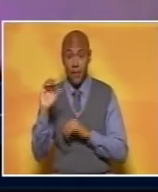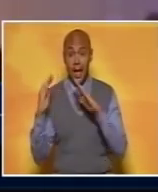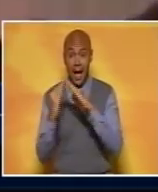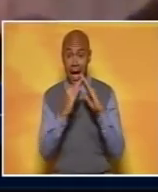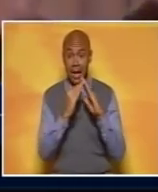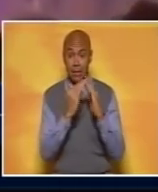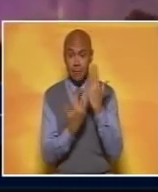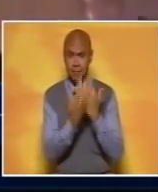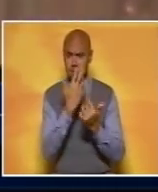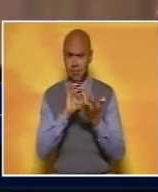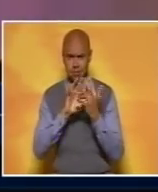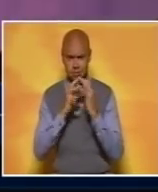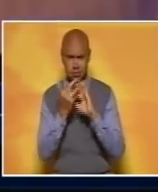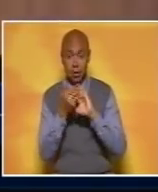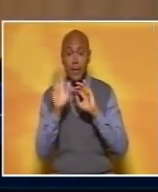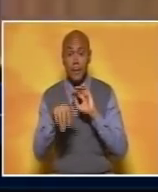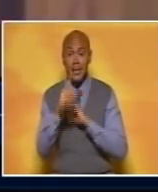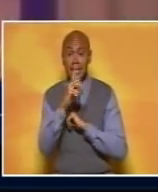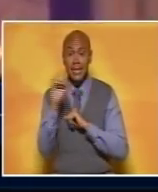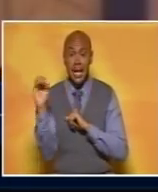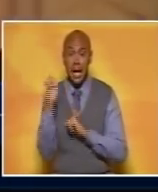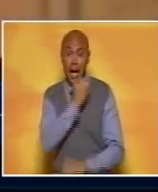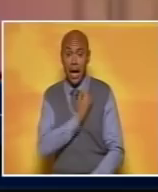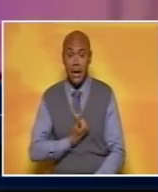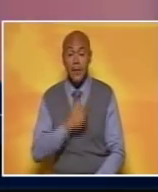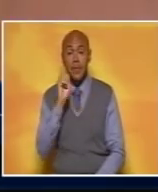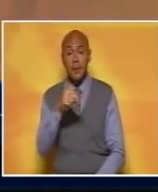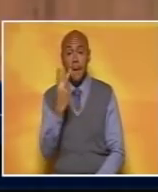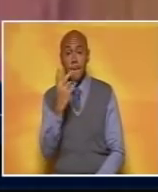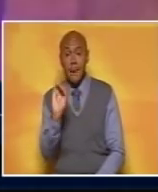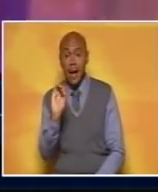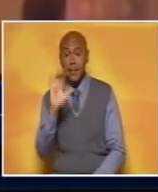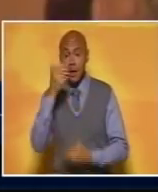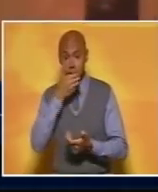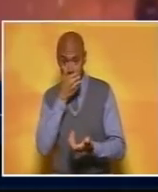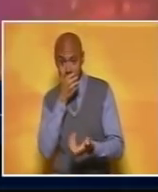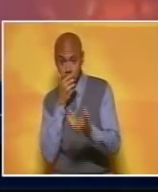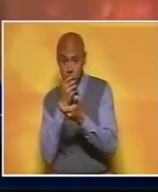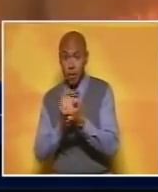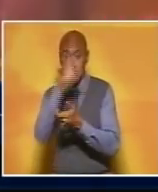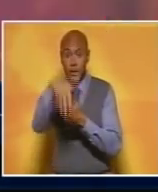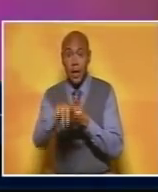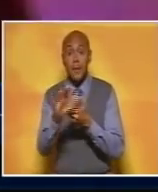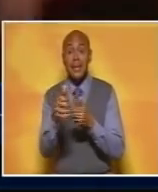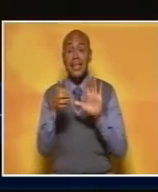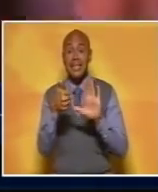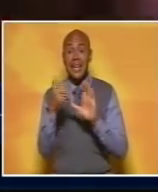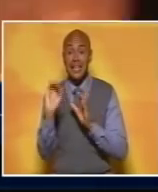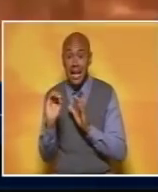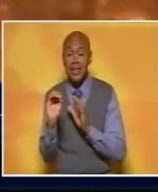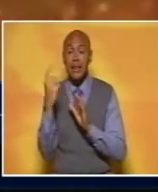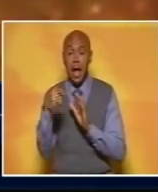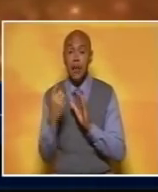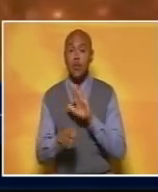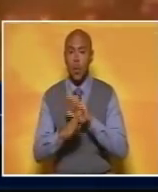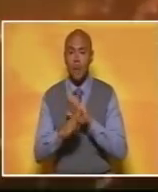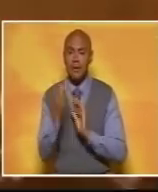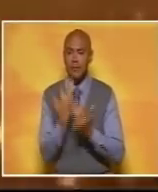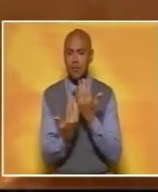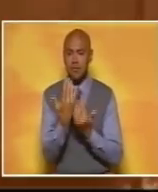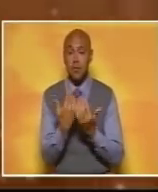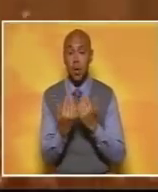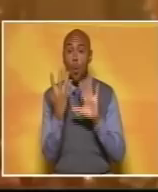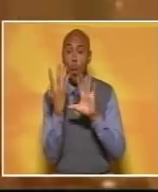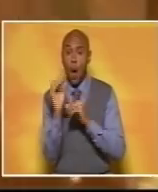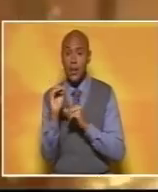han provocado al menos 100 heridos, entre ellos 20 bomberos. Se conoció que más de 60 focos continúan ardiendo, 40